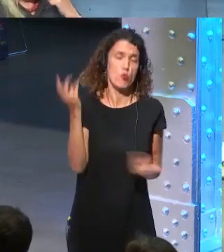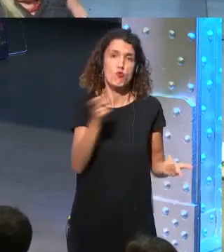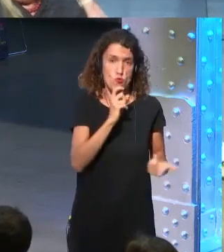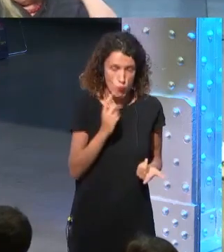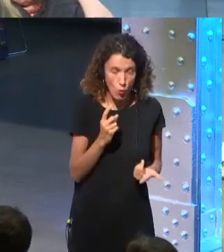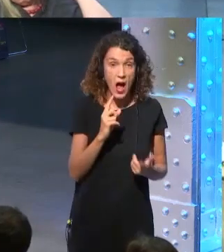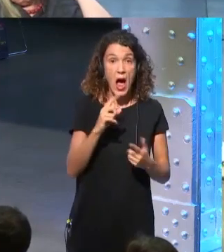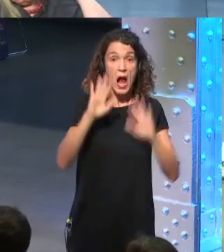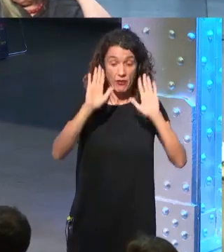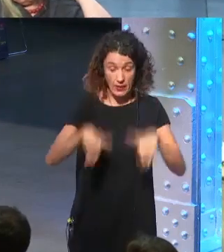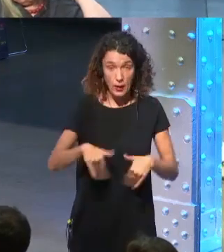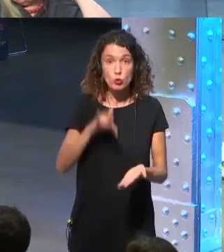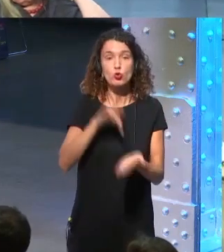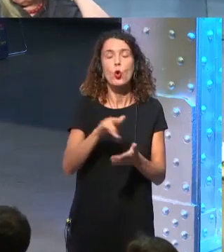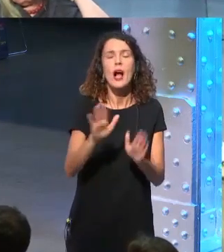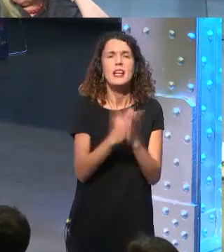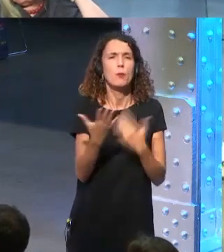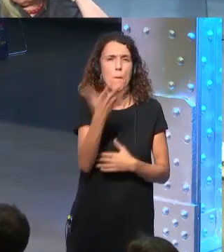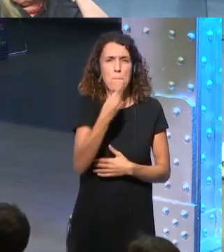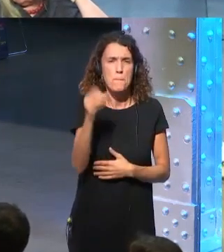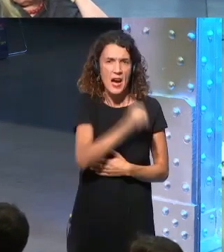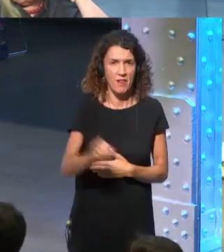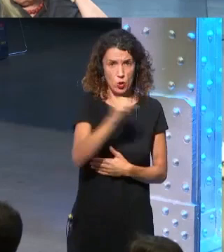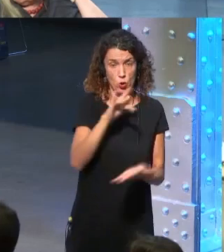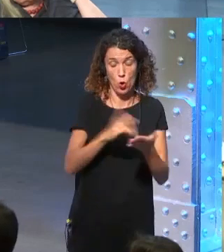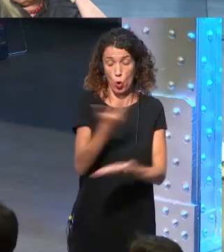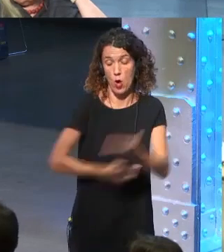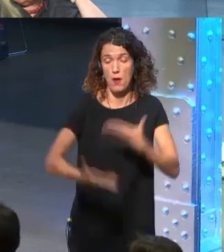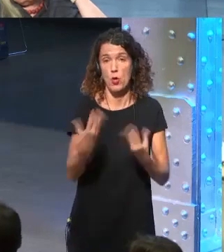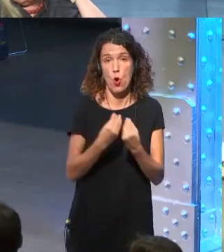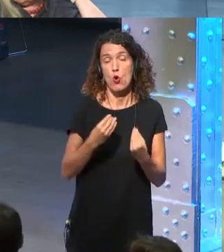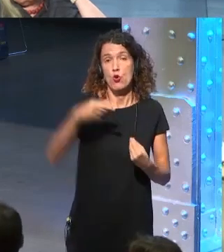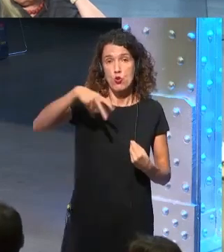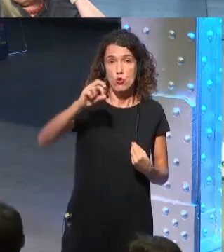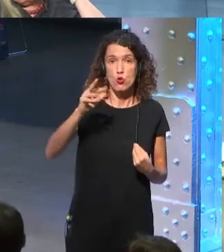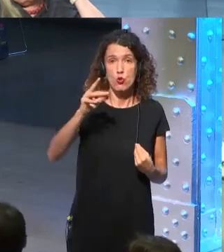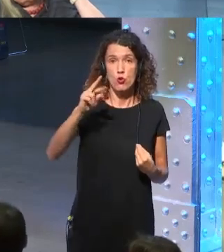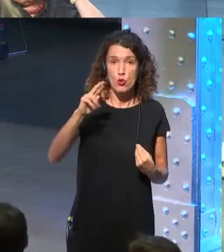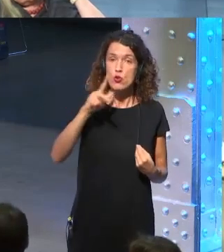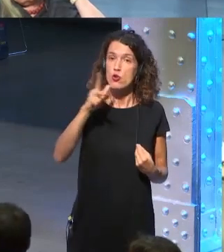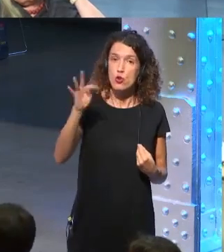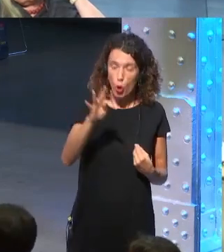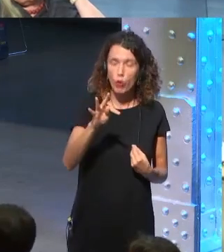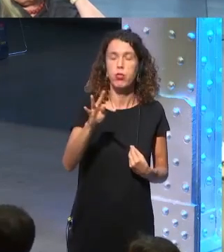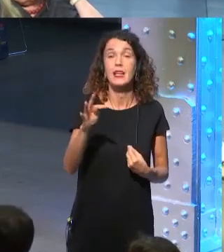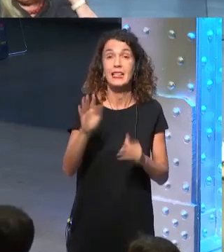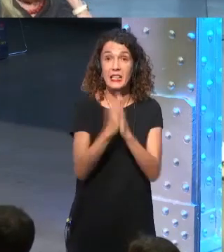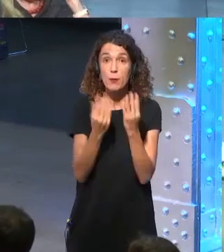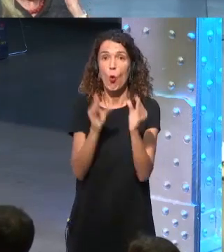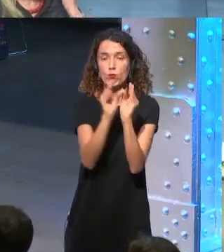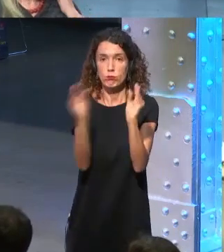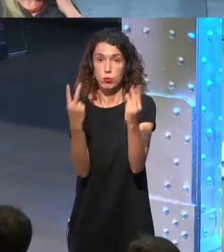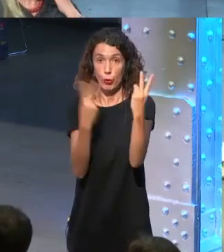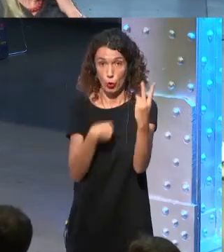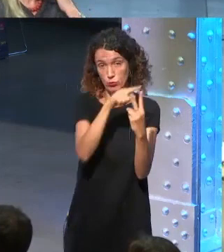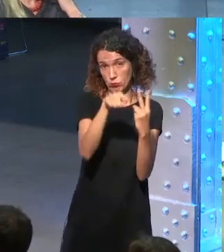que desembocó en un magnífico libro en colaboración con John North y Simon Price, los dos volúmenes de su